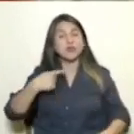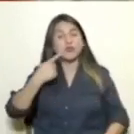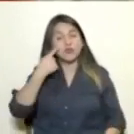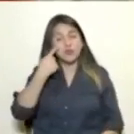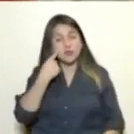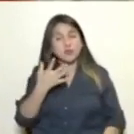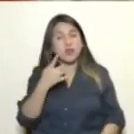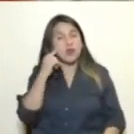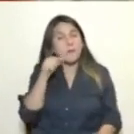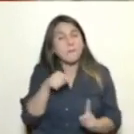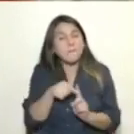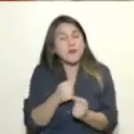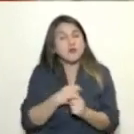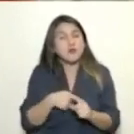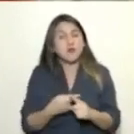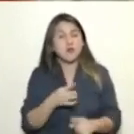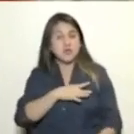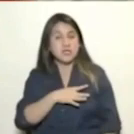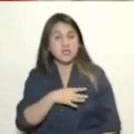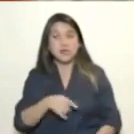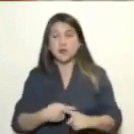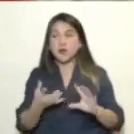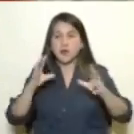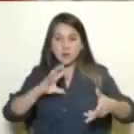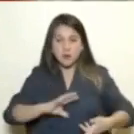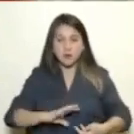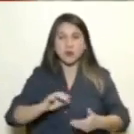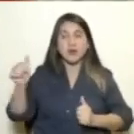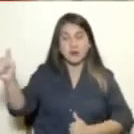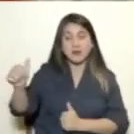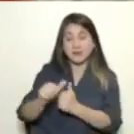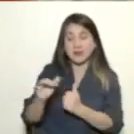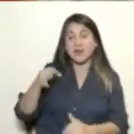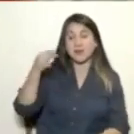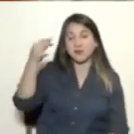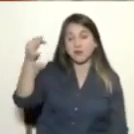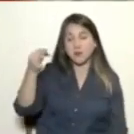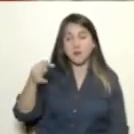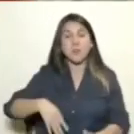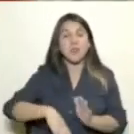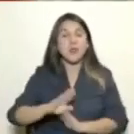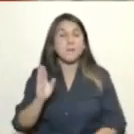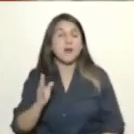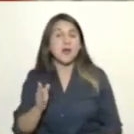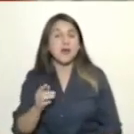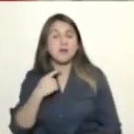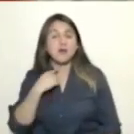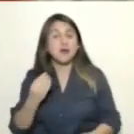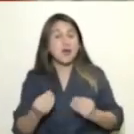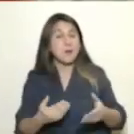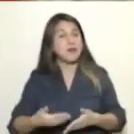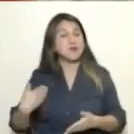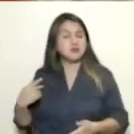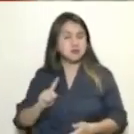tanta pasión por Chile, pasión por el mundo que viene, más que incluso pasión por lo que pasó,